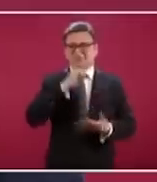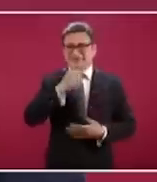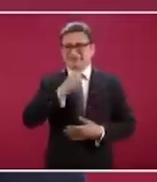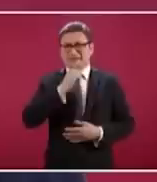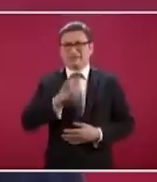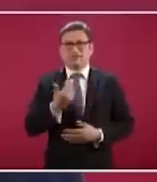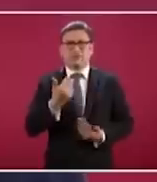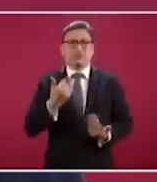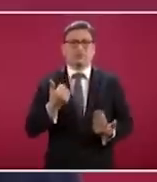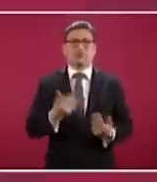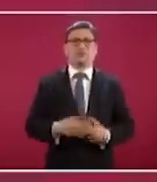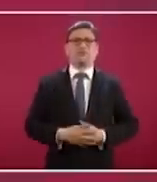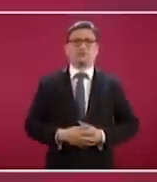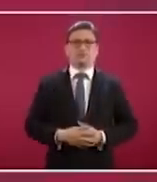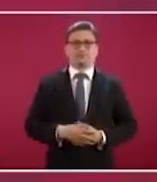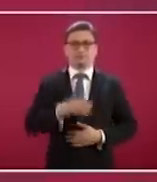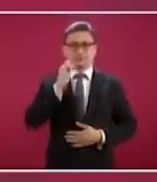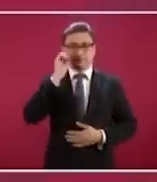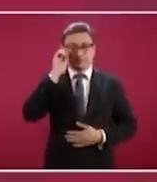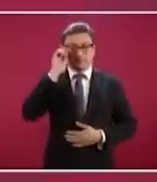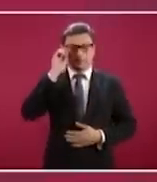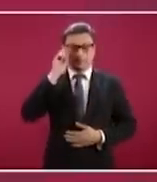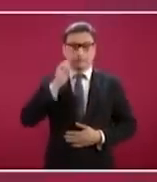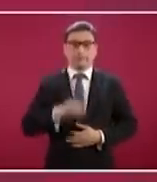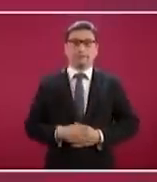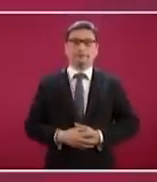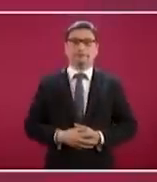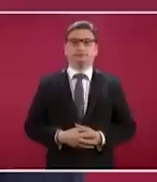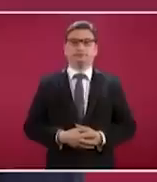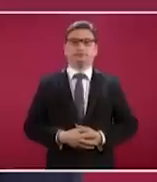y las organizaciones